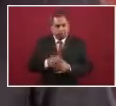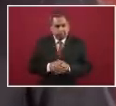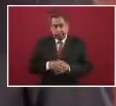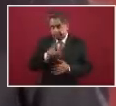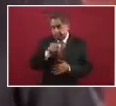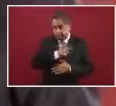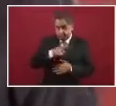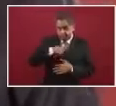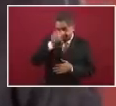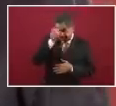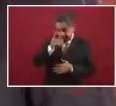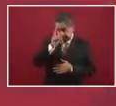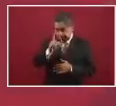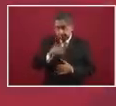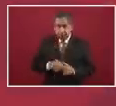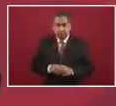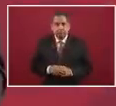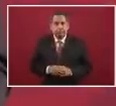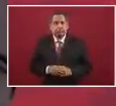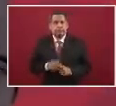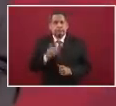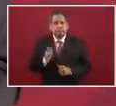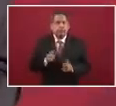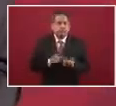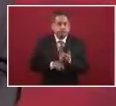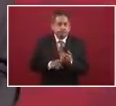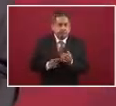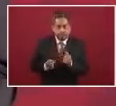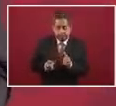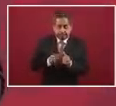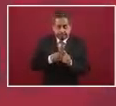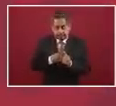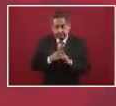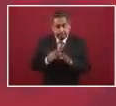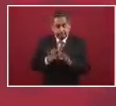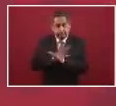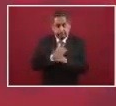llevó a cabo Salinas, siendo Zedillo secretario de Educación.